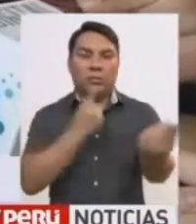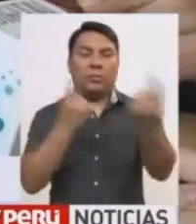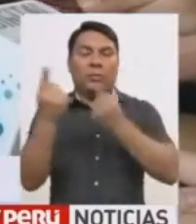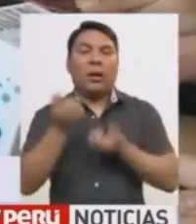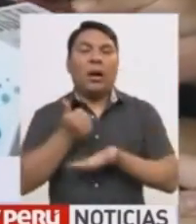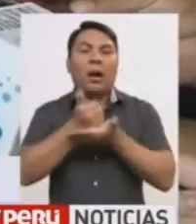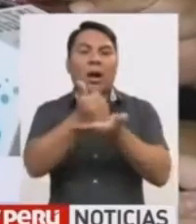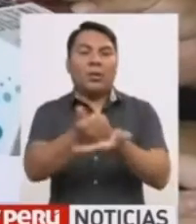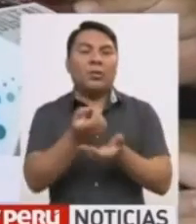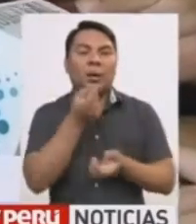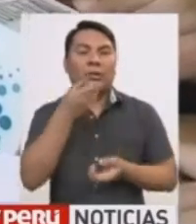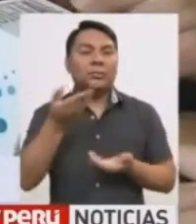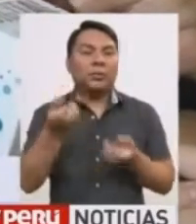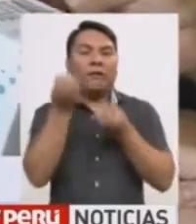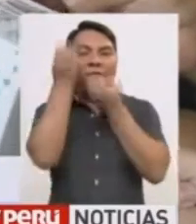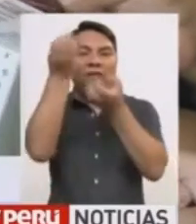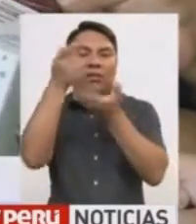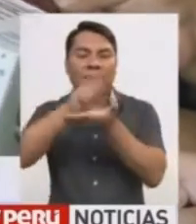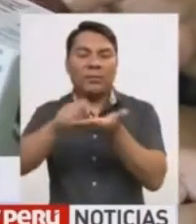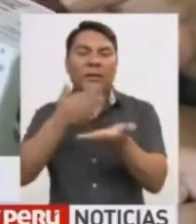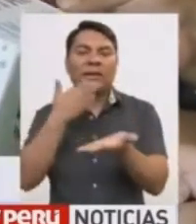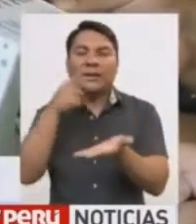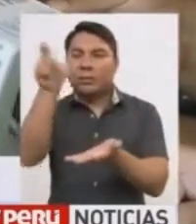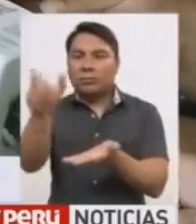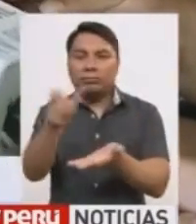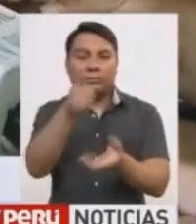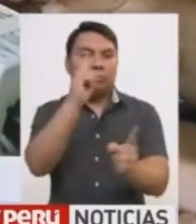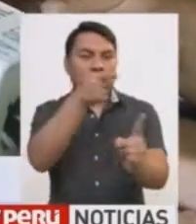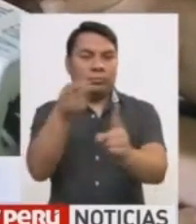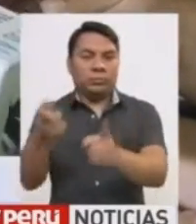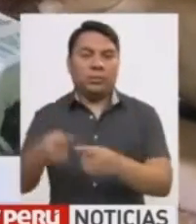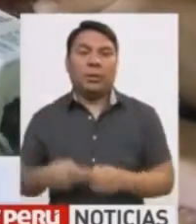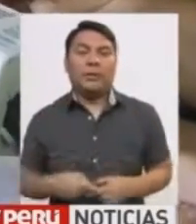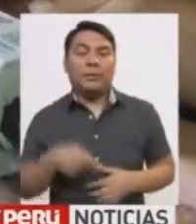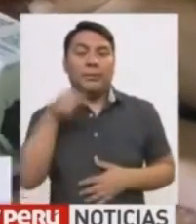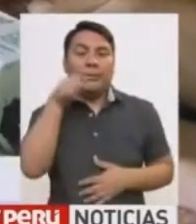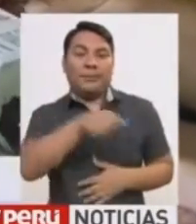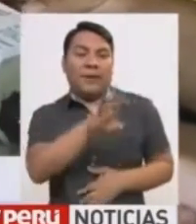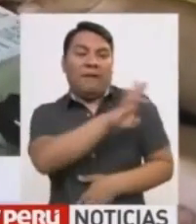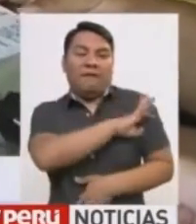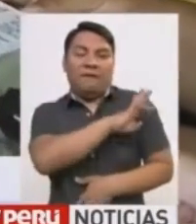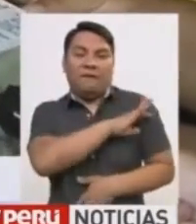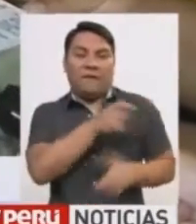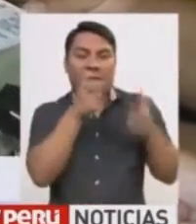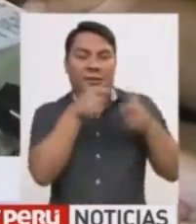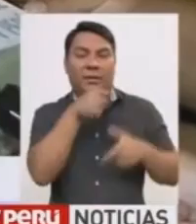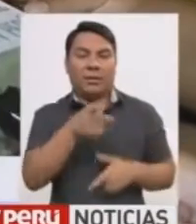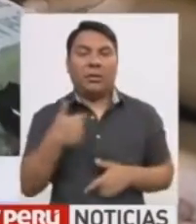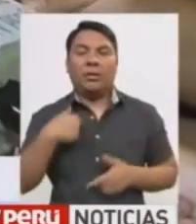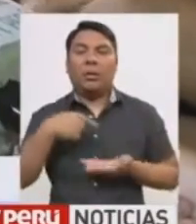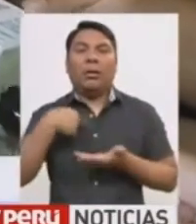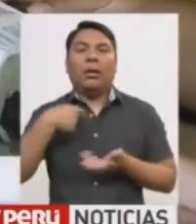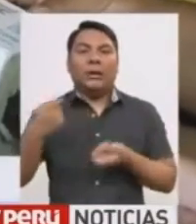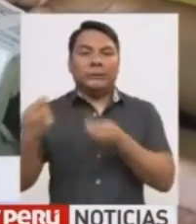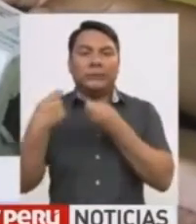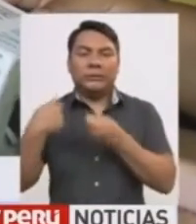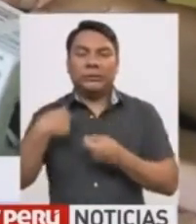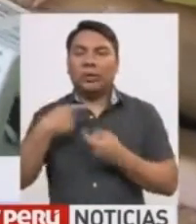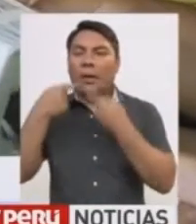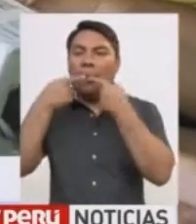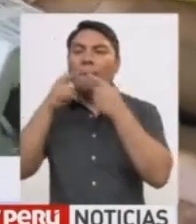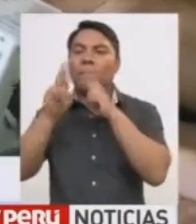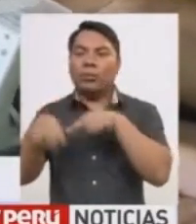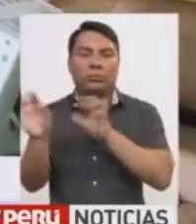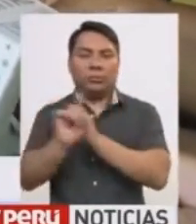Se toma en cuenta, ¿no? ¿Podría ser colaborador en el Perú? Eso lo determinará el fiscal. Yo les pido que no me obliguen a responder una pregunta de esa